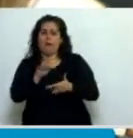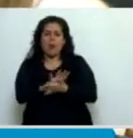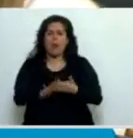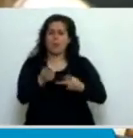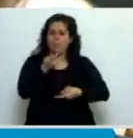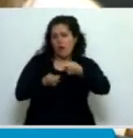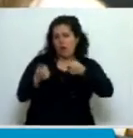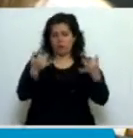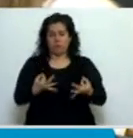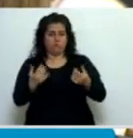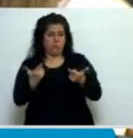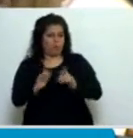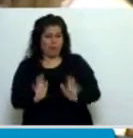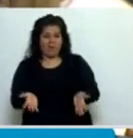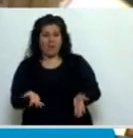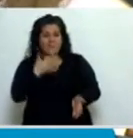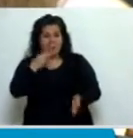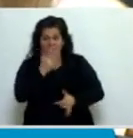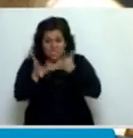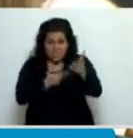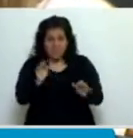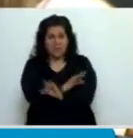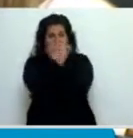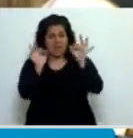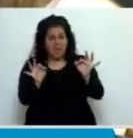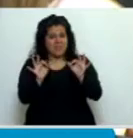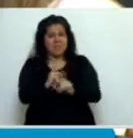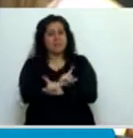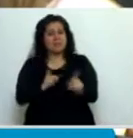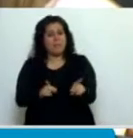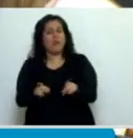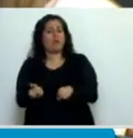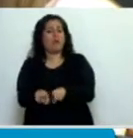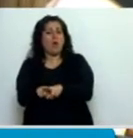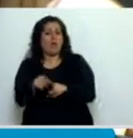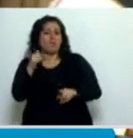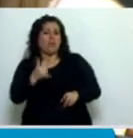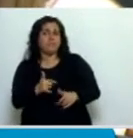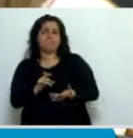Sin embargo, de eso nada absolutamente se dice, ni siquiera se abre ninguna